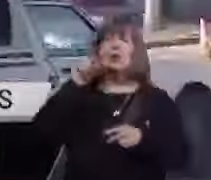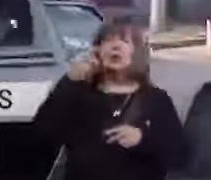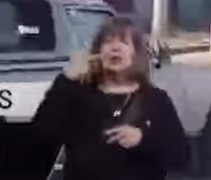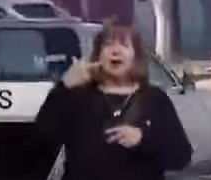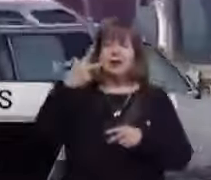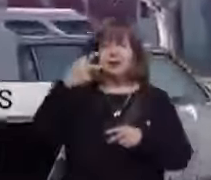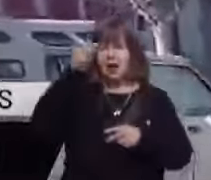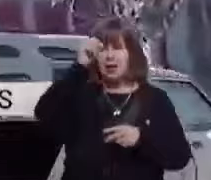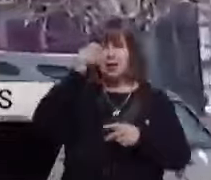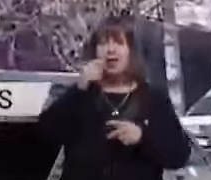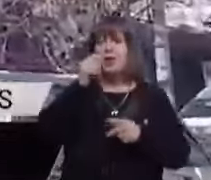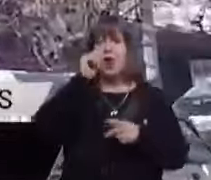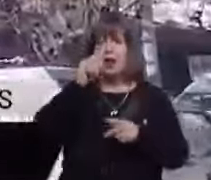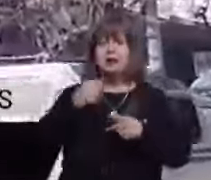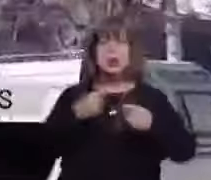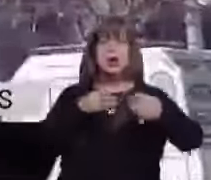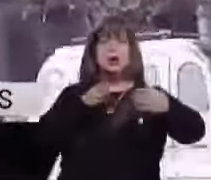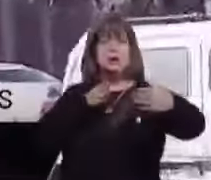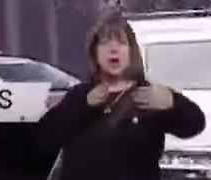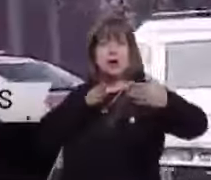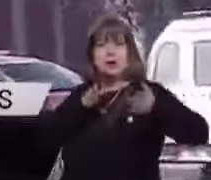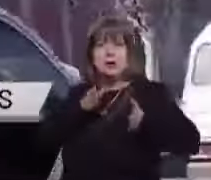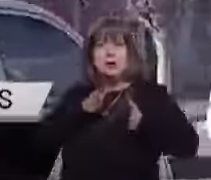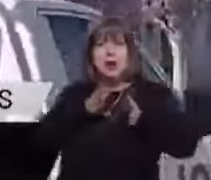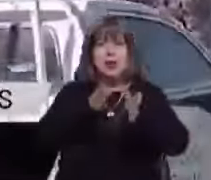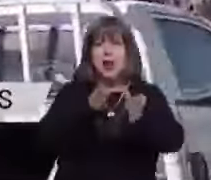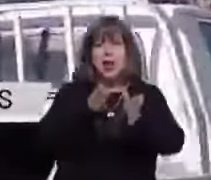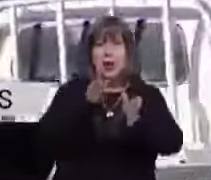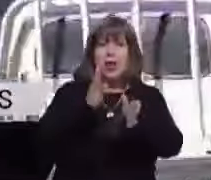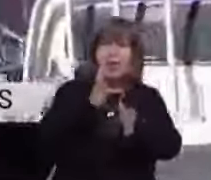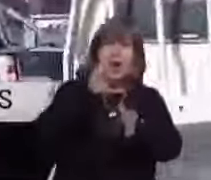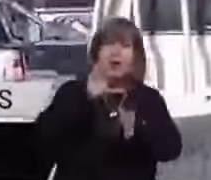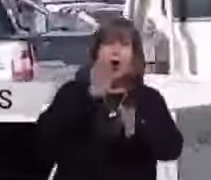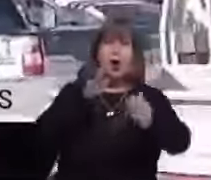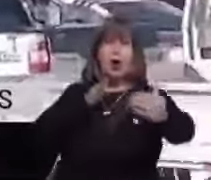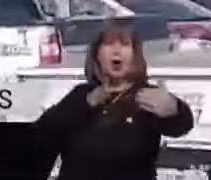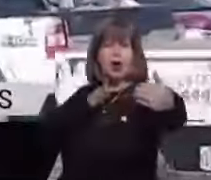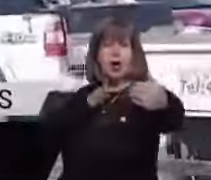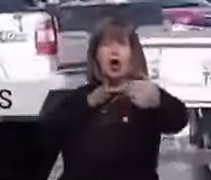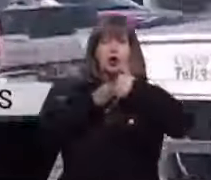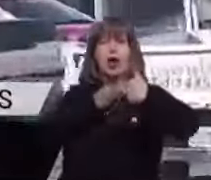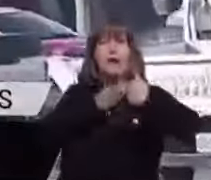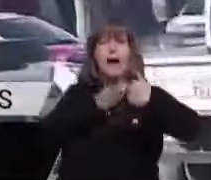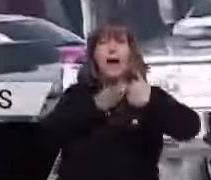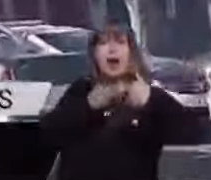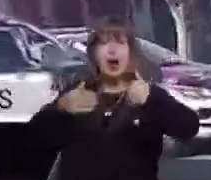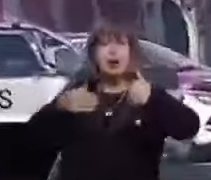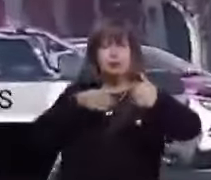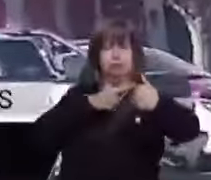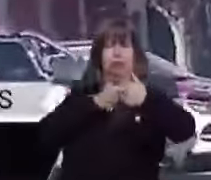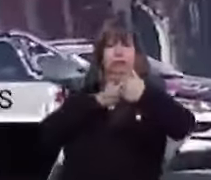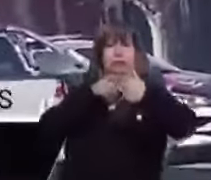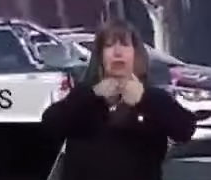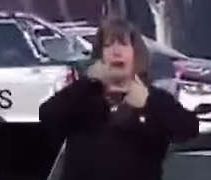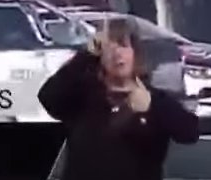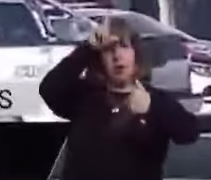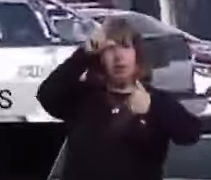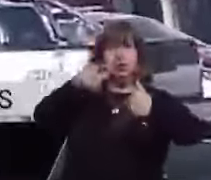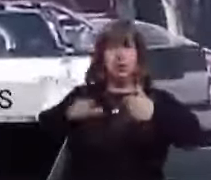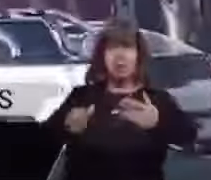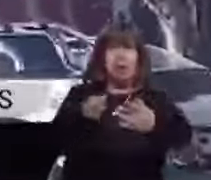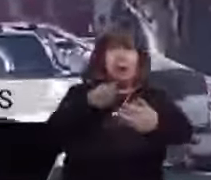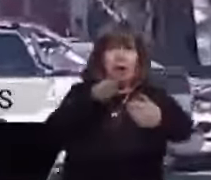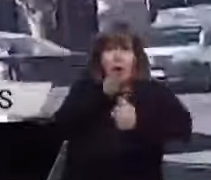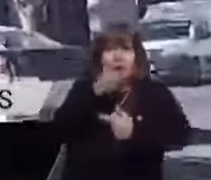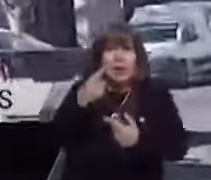conductor borracho conducía su auto por Las Heras en contramano hasta que se encontró de frente con un móvil de la policía, cuyos efectivos lo hicieron parar